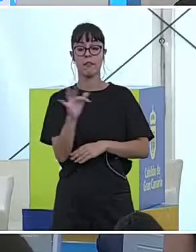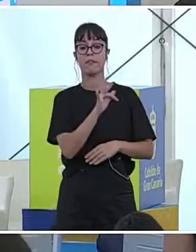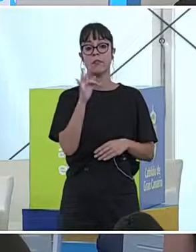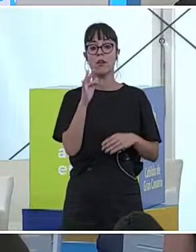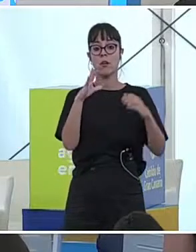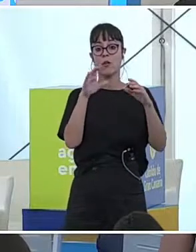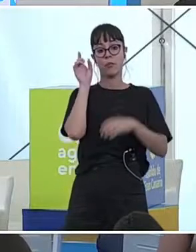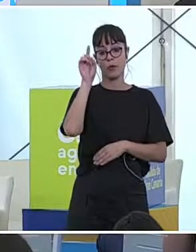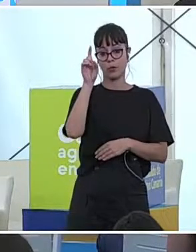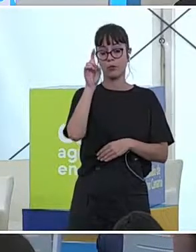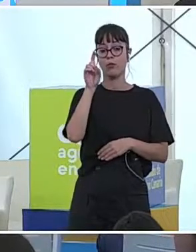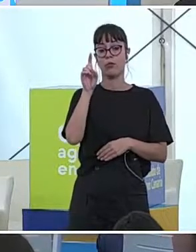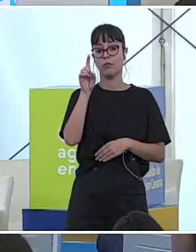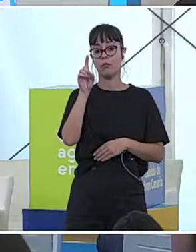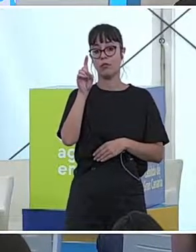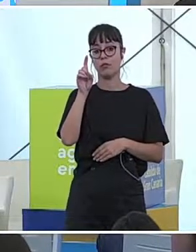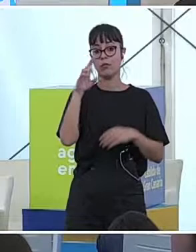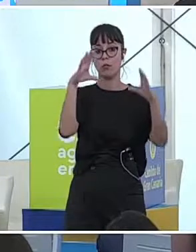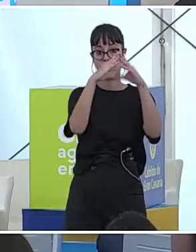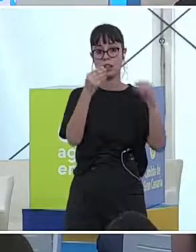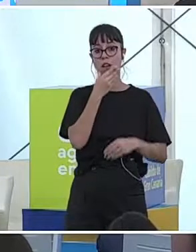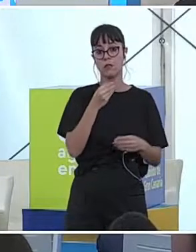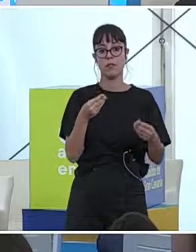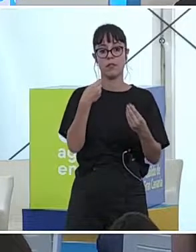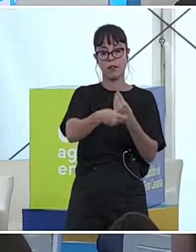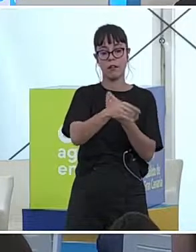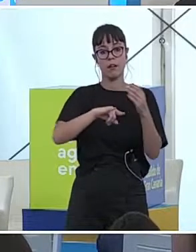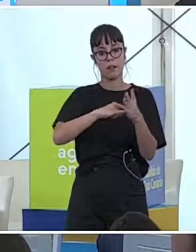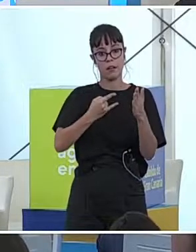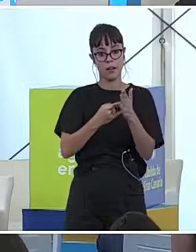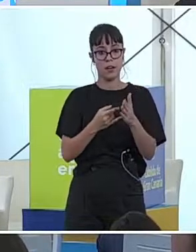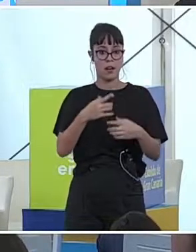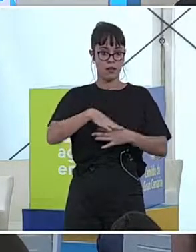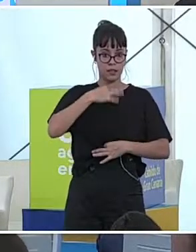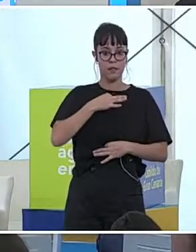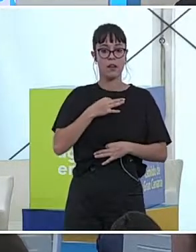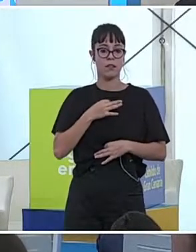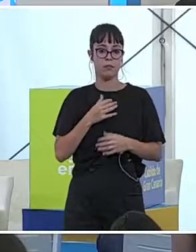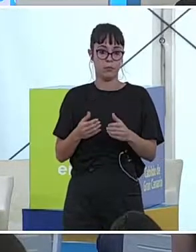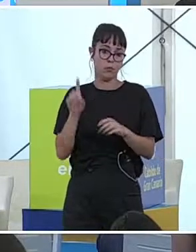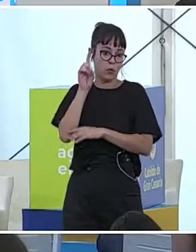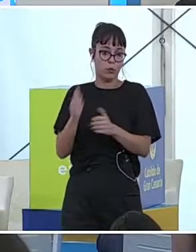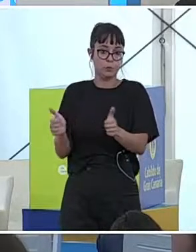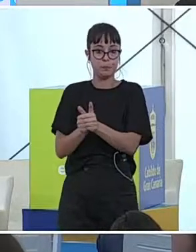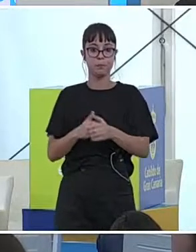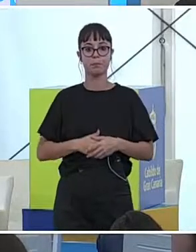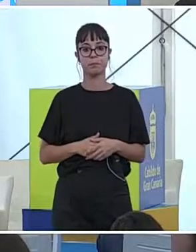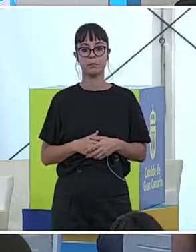del Departamento de Ingeniería Civil de la Universidad de Las Palmas de Gran Canaria. Les dejo con ambos.